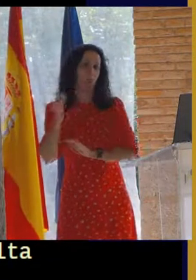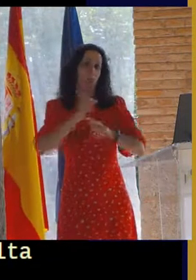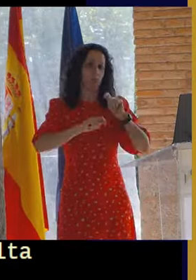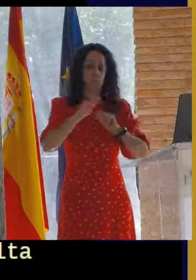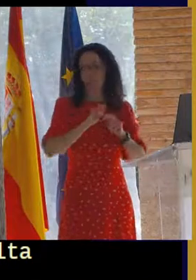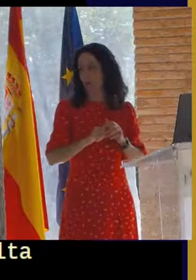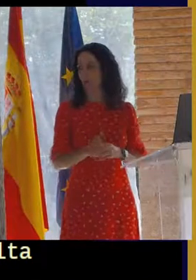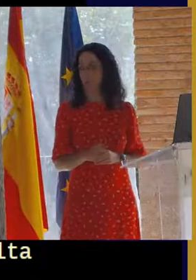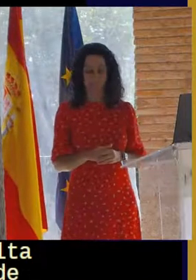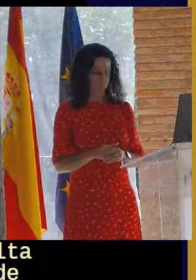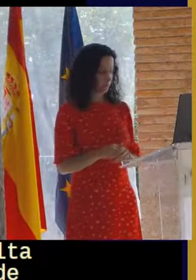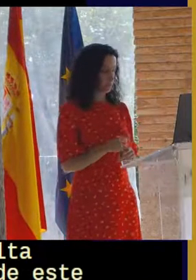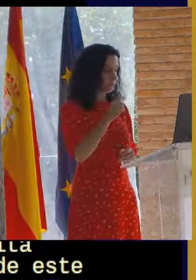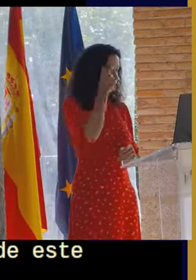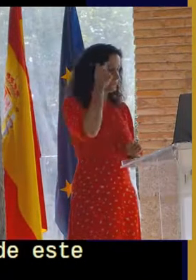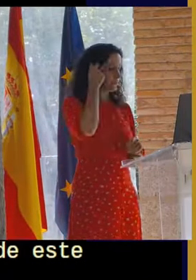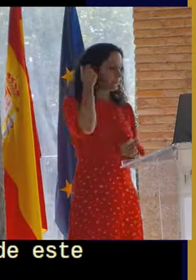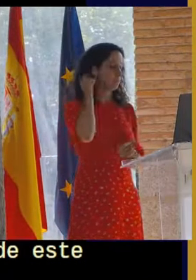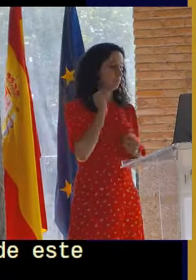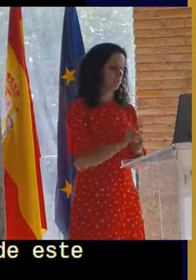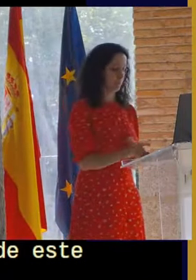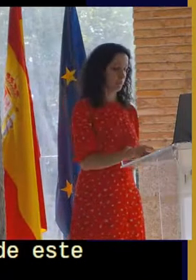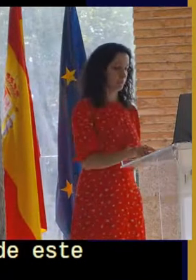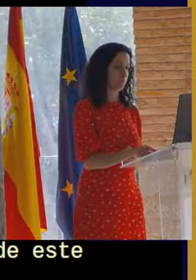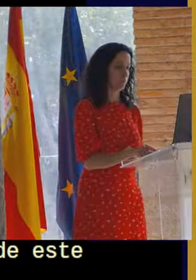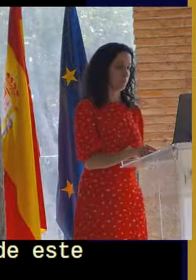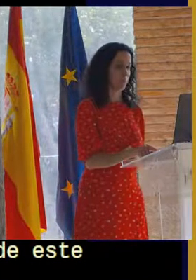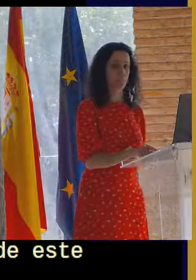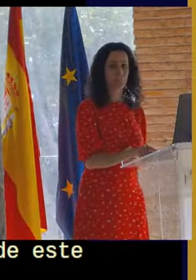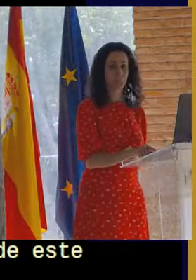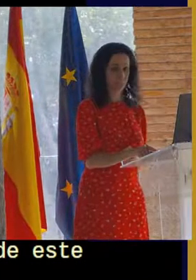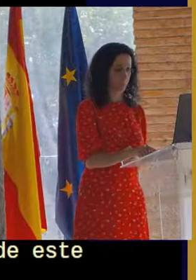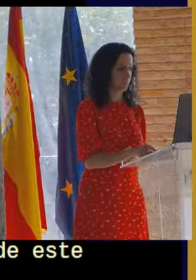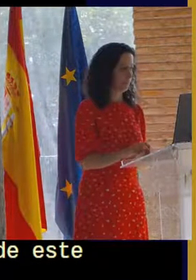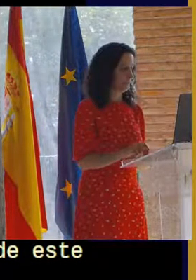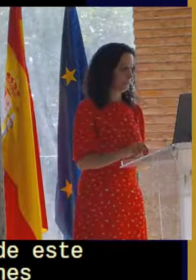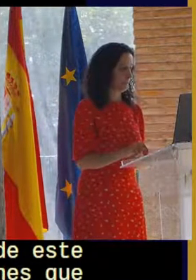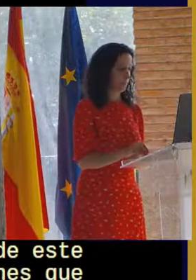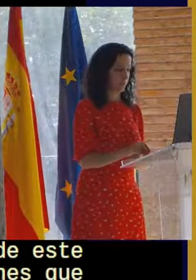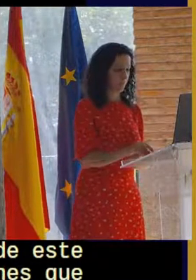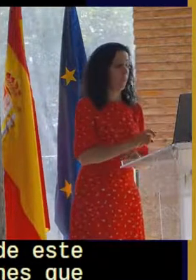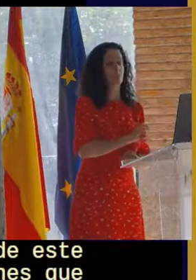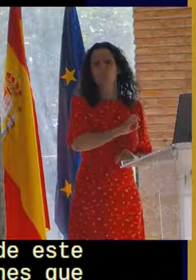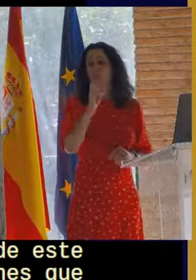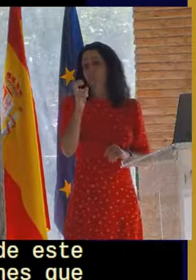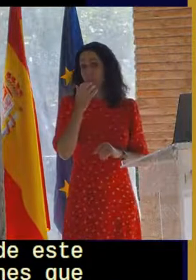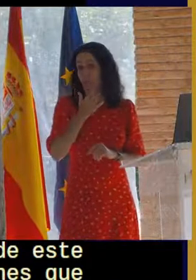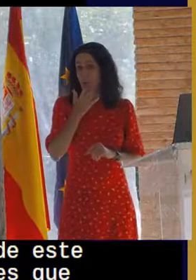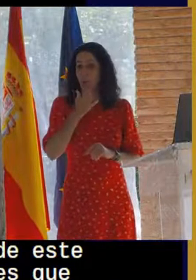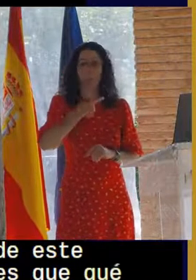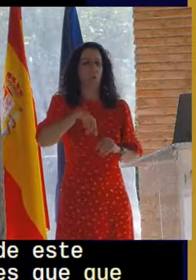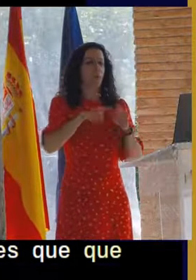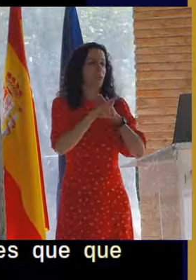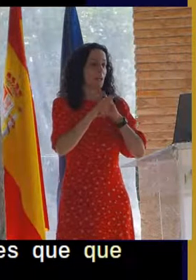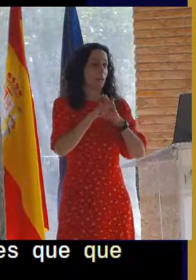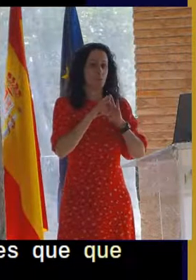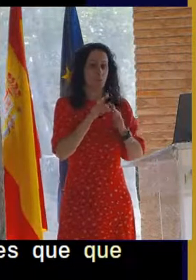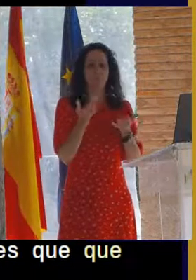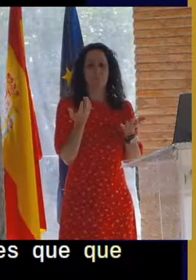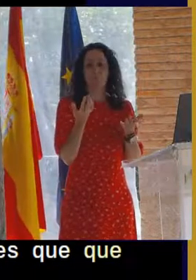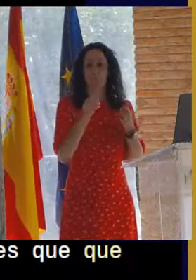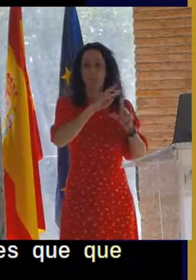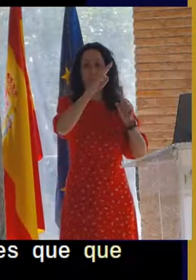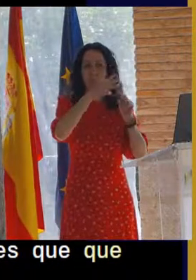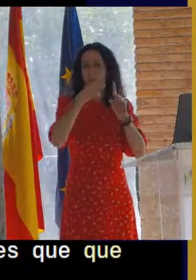derivar a través de este servicio y este servicio deriva a las federaciones que que tenga cercanas o por